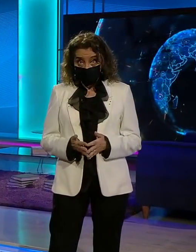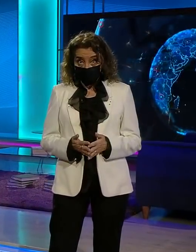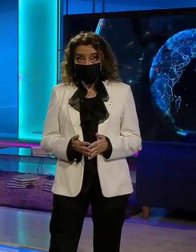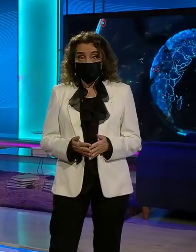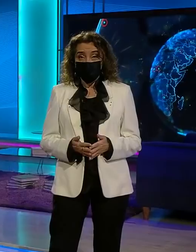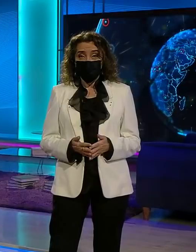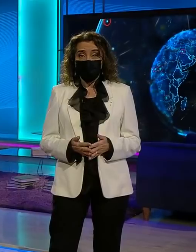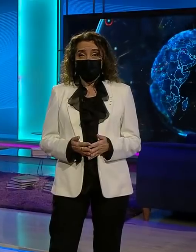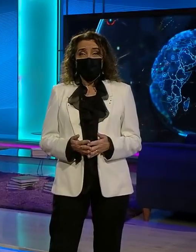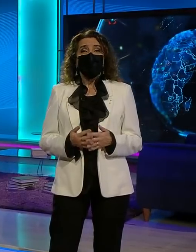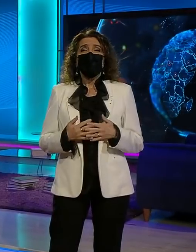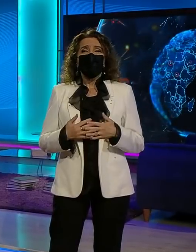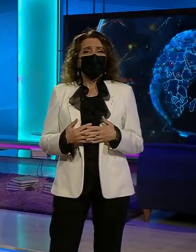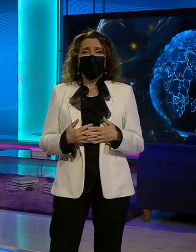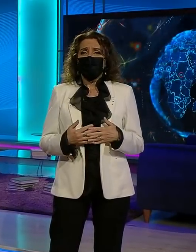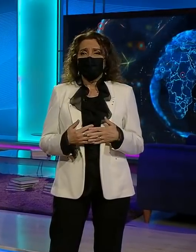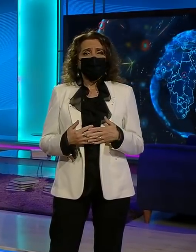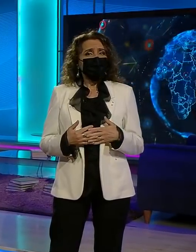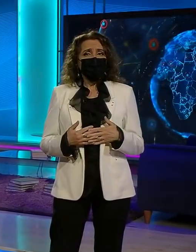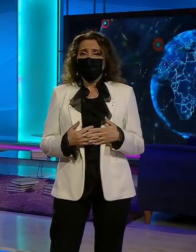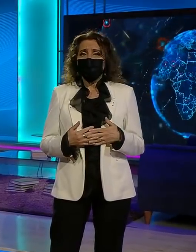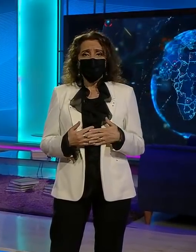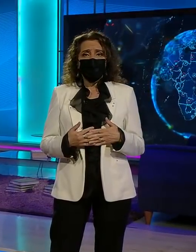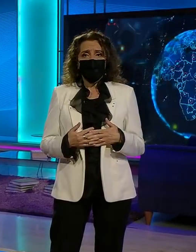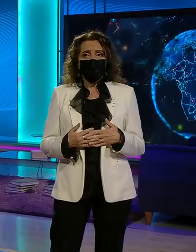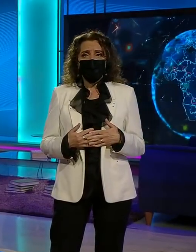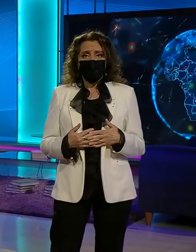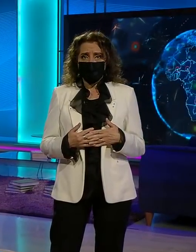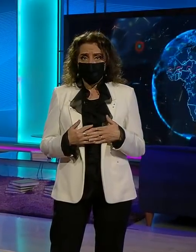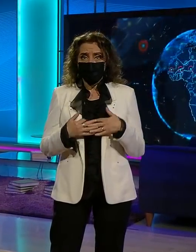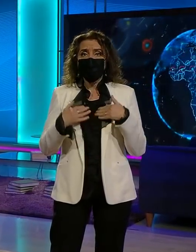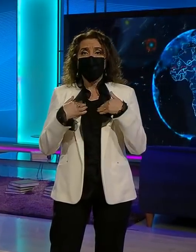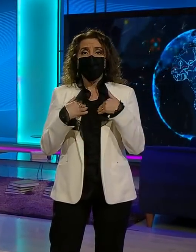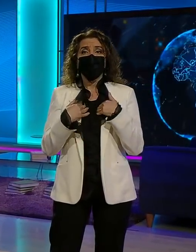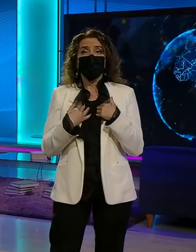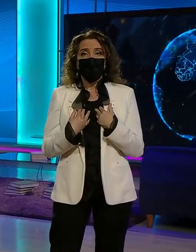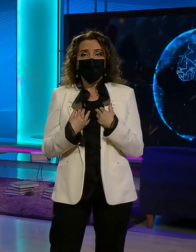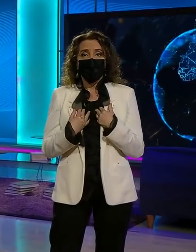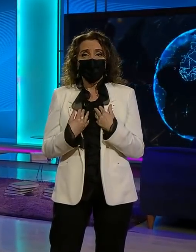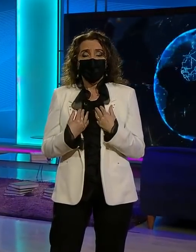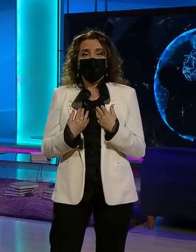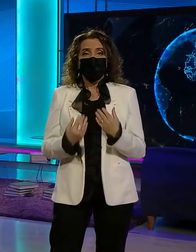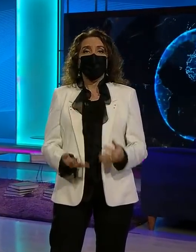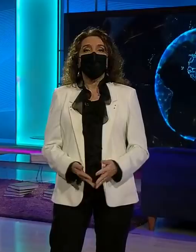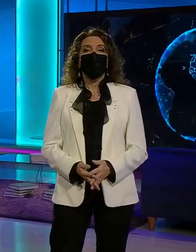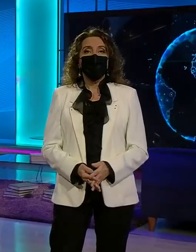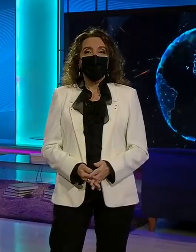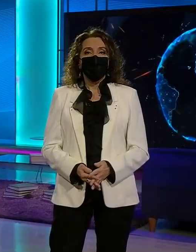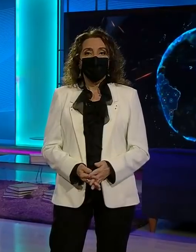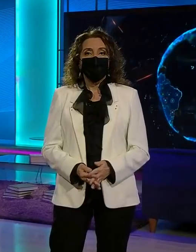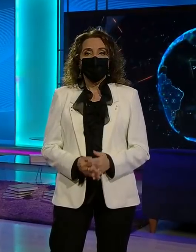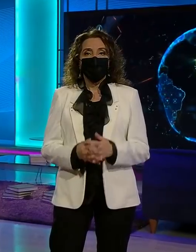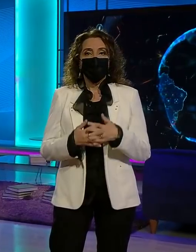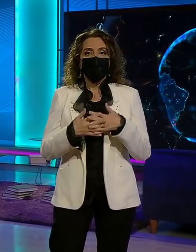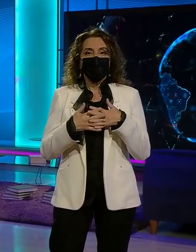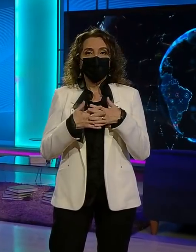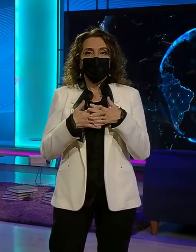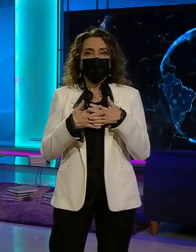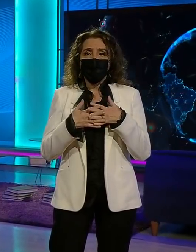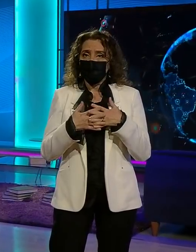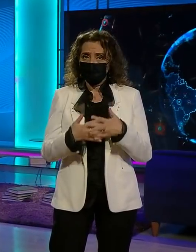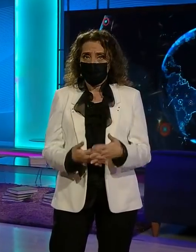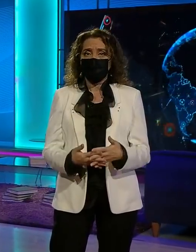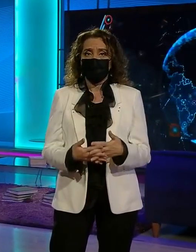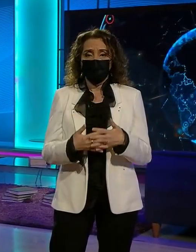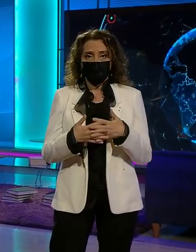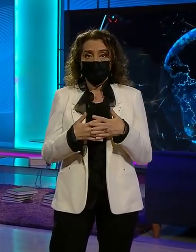principios civilizatorios, una víctima no se convierte en verdugo si fruto de su rabia desea el mal